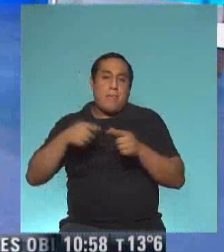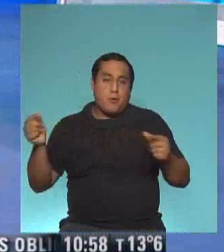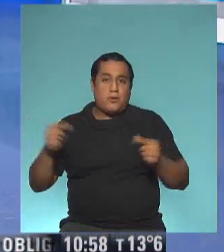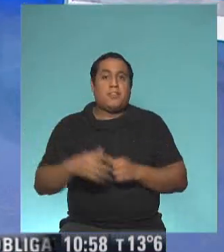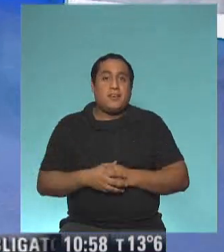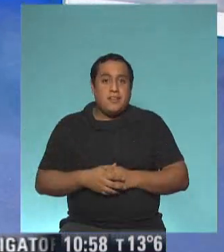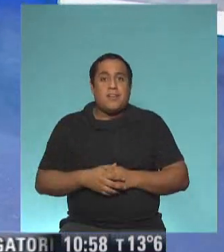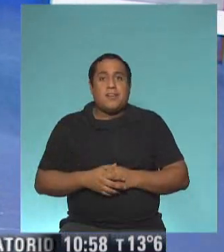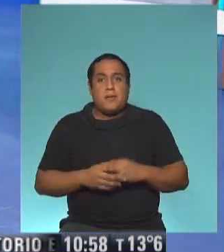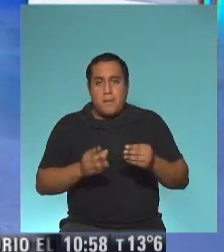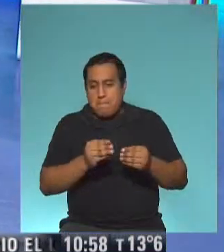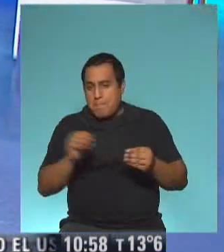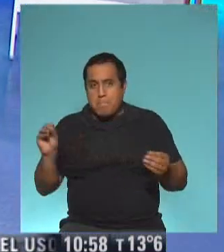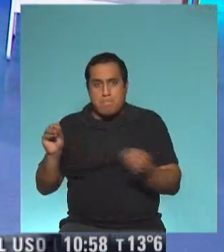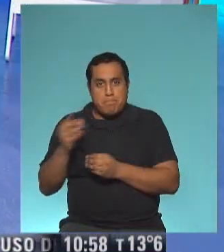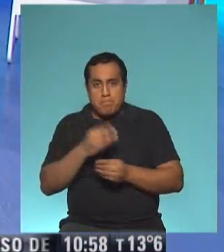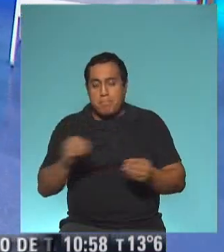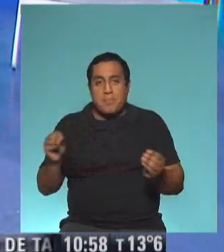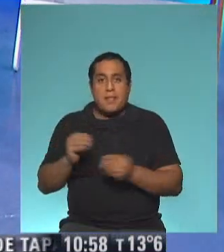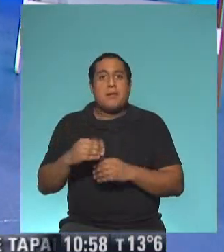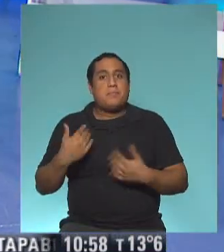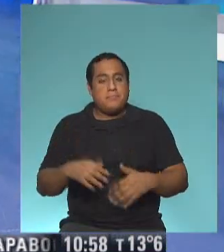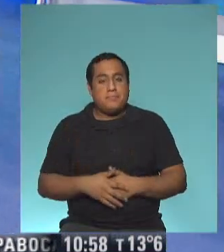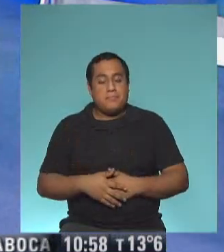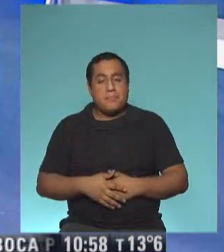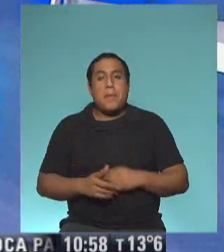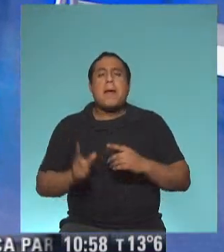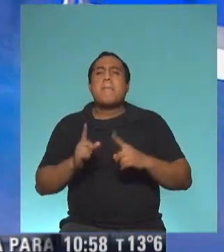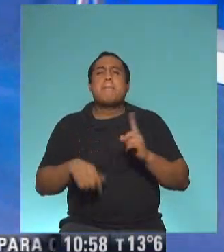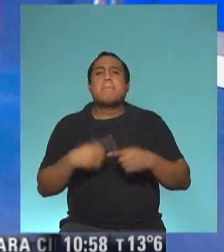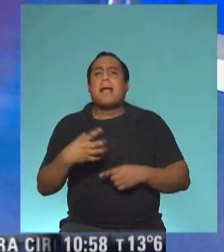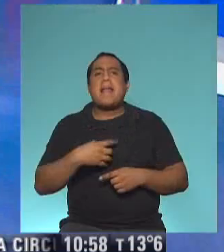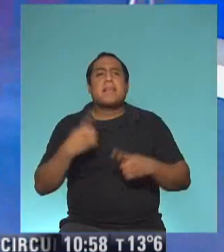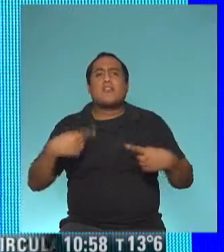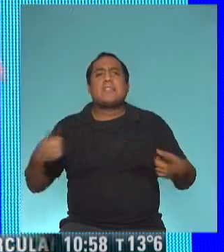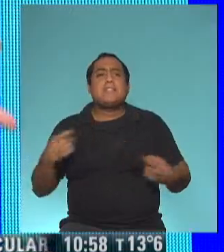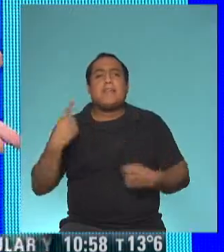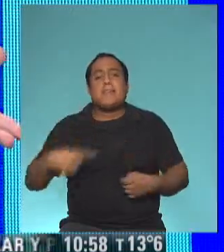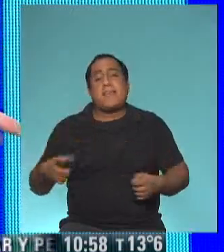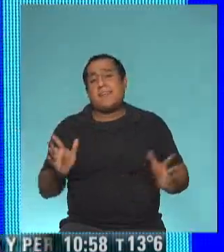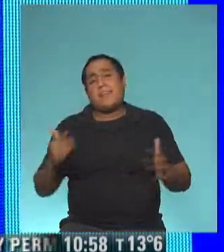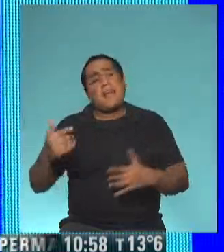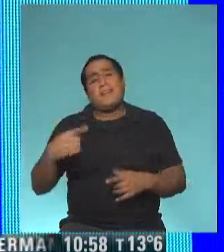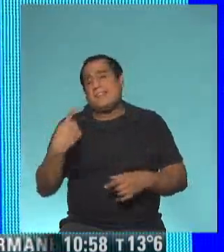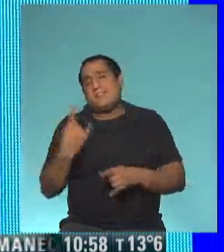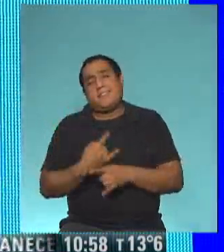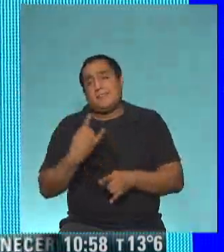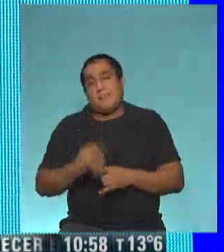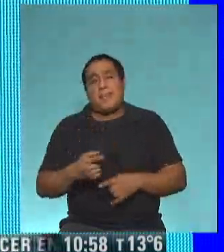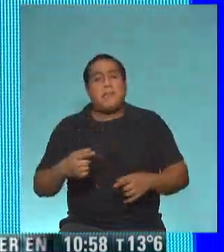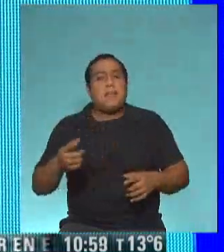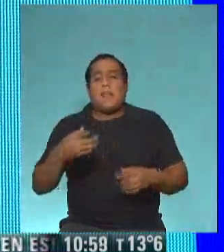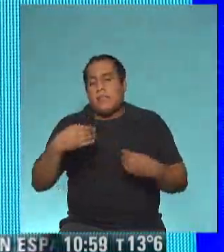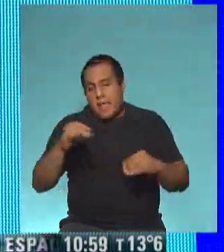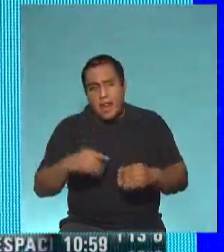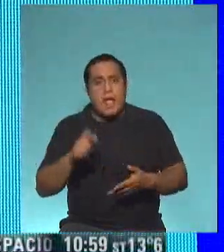lindo las palabras difíciles también lo ponemos que necesitamos para que el sueño estamos nuestra caja de siempre de las